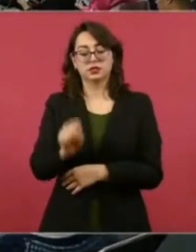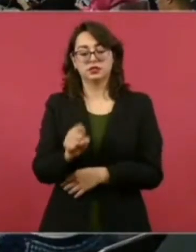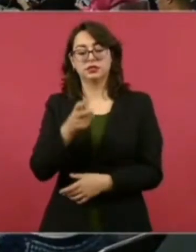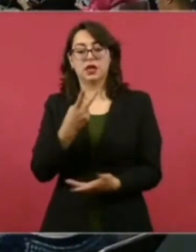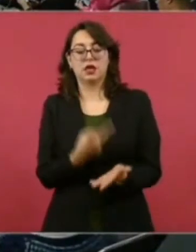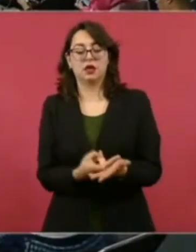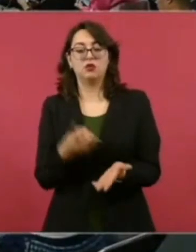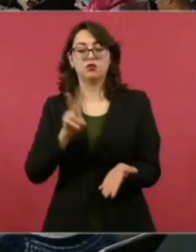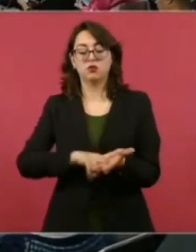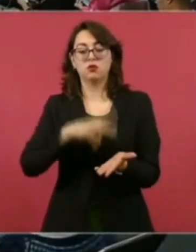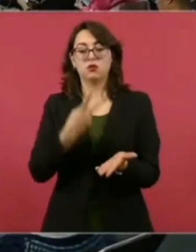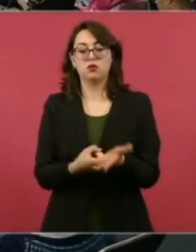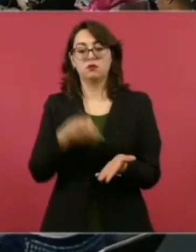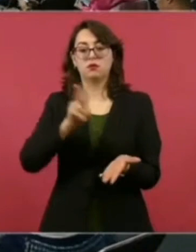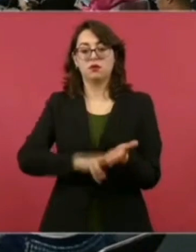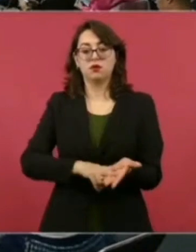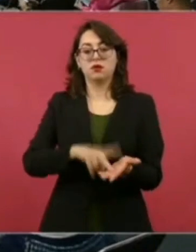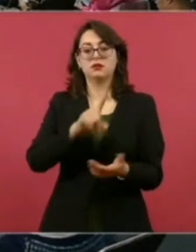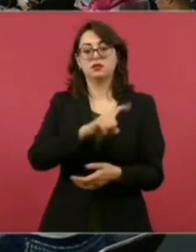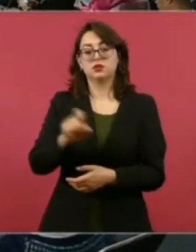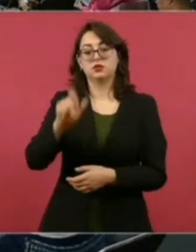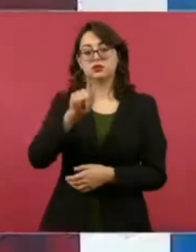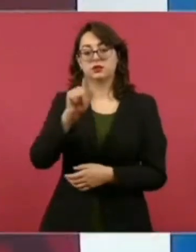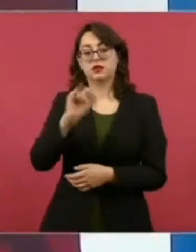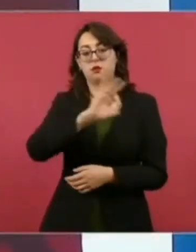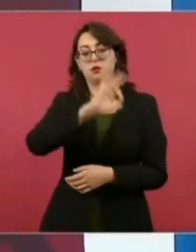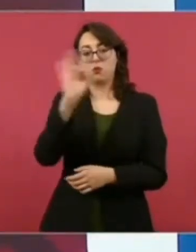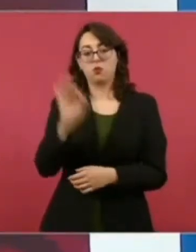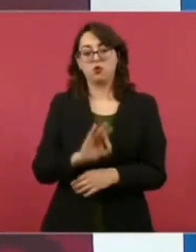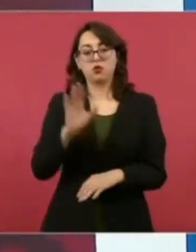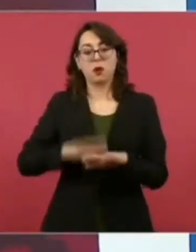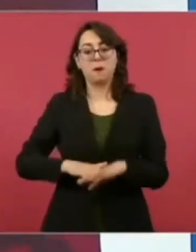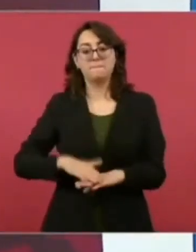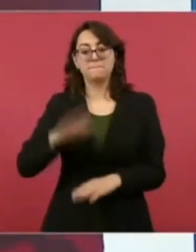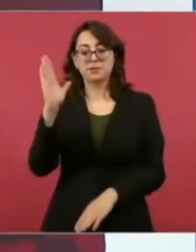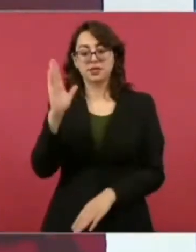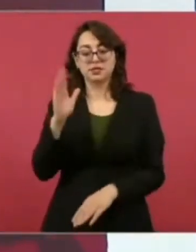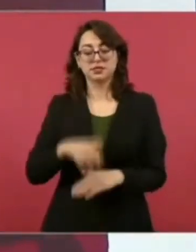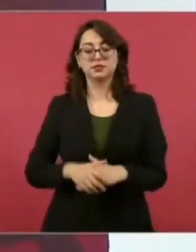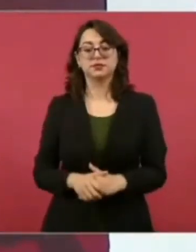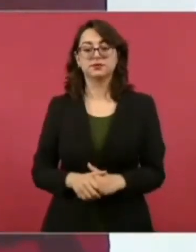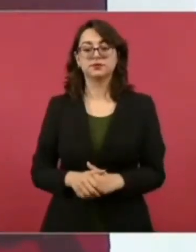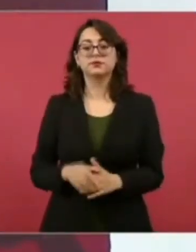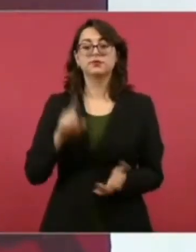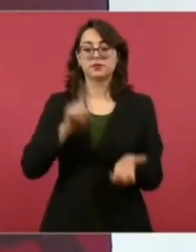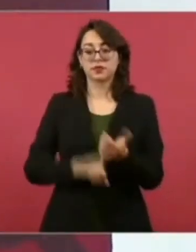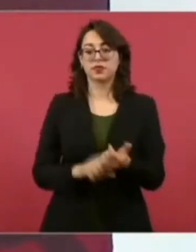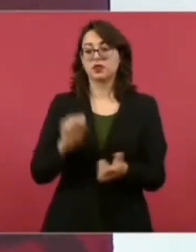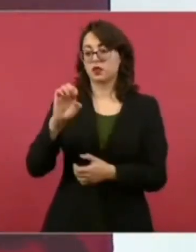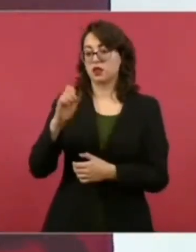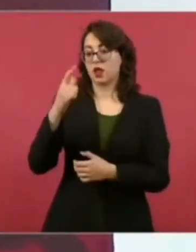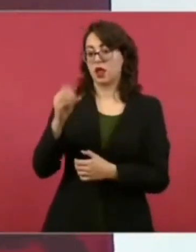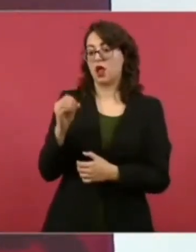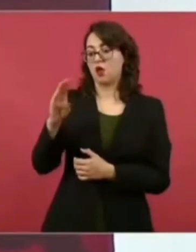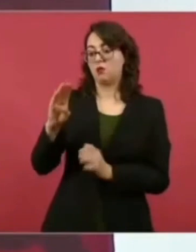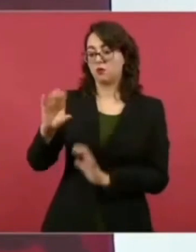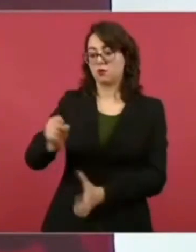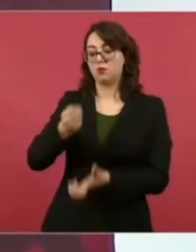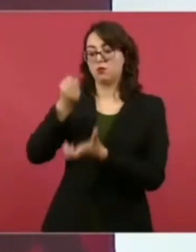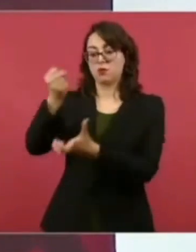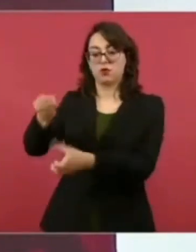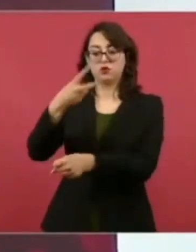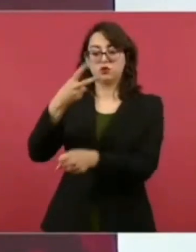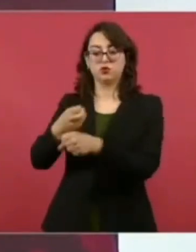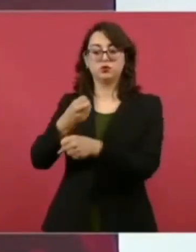en total Esto es lo que maneja la secretaría de gobernación en específico